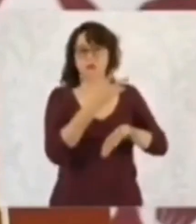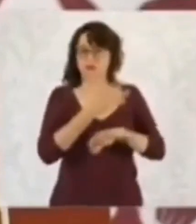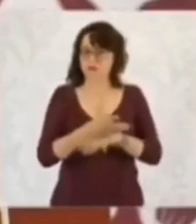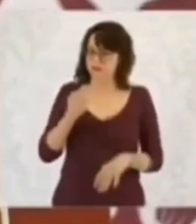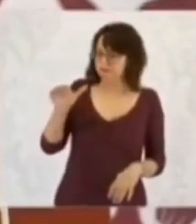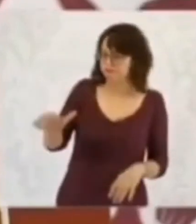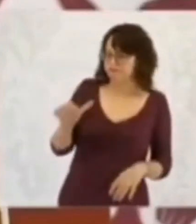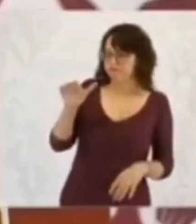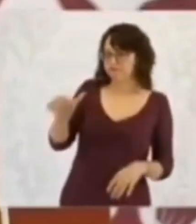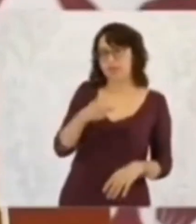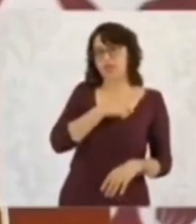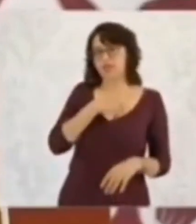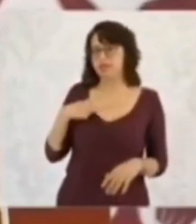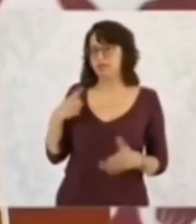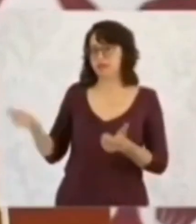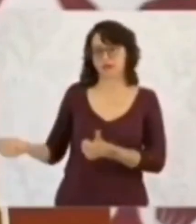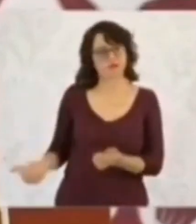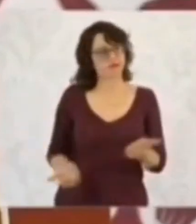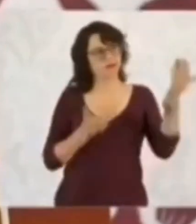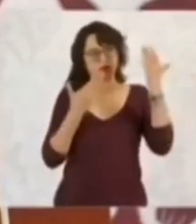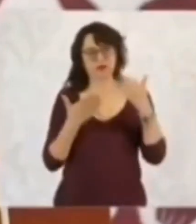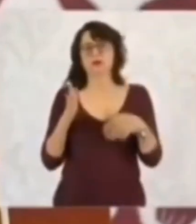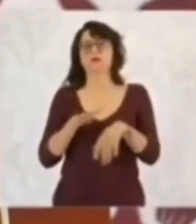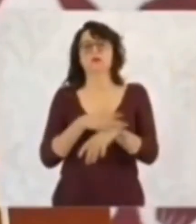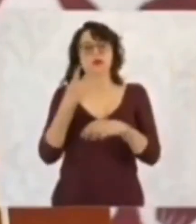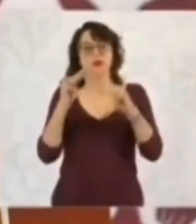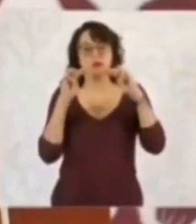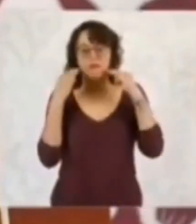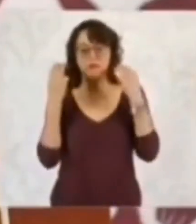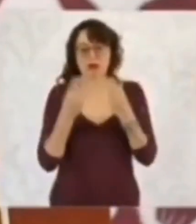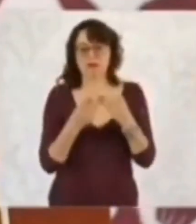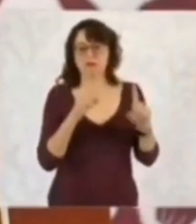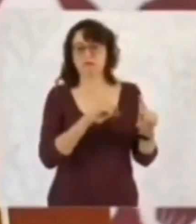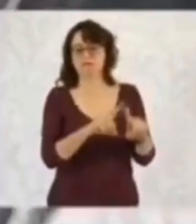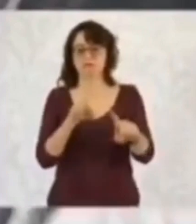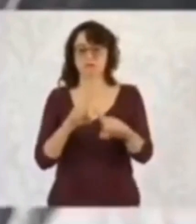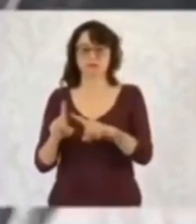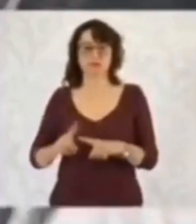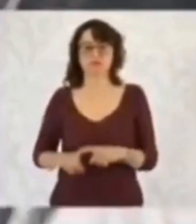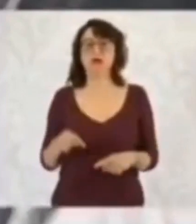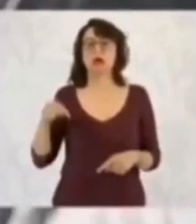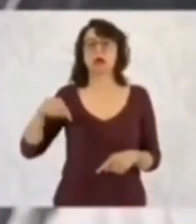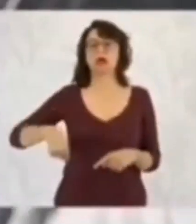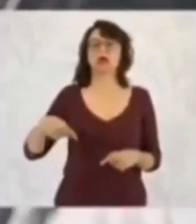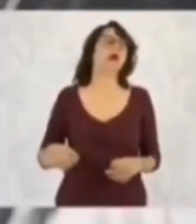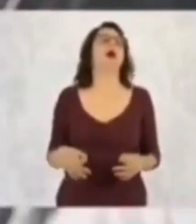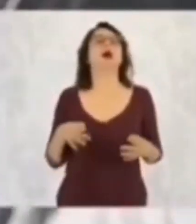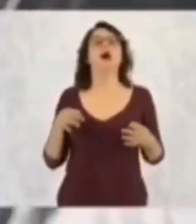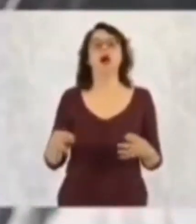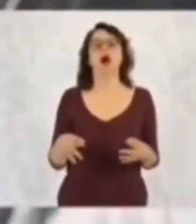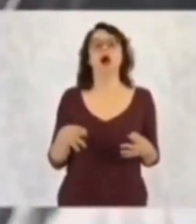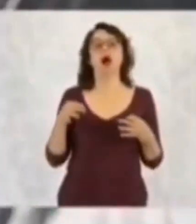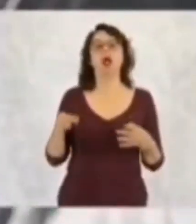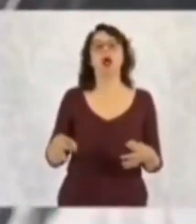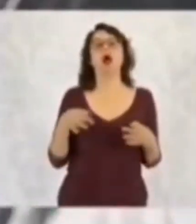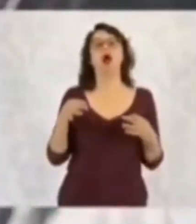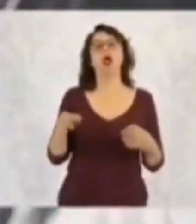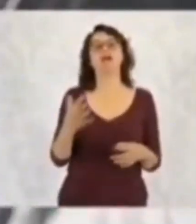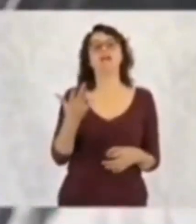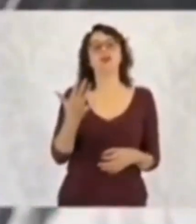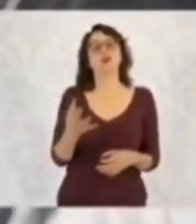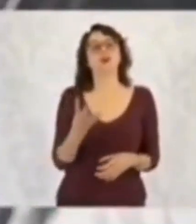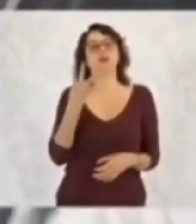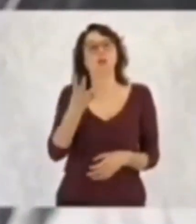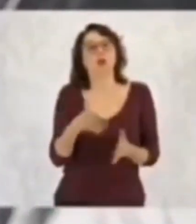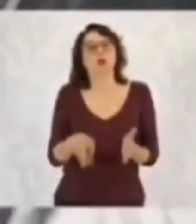Estados Unidos por delitos como asociación delictuosa y contra la salud, el cual fue pospuesto en 54 ocasiones